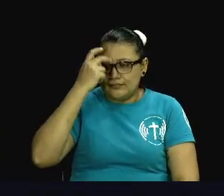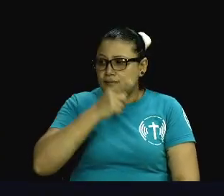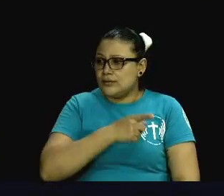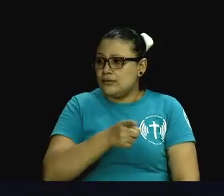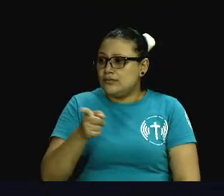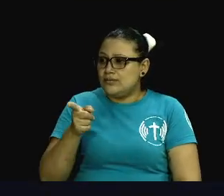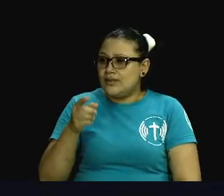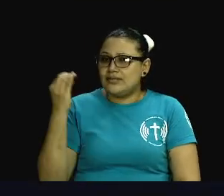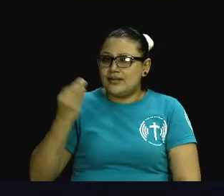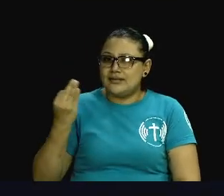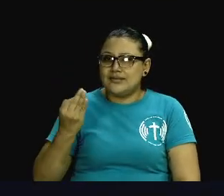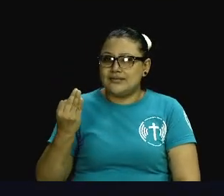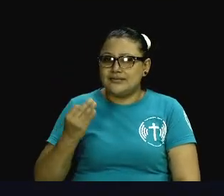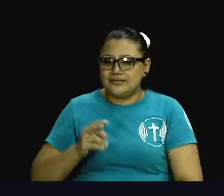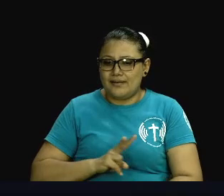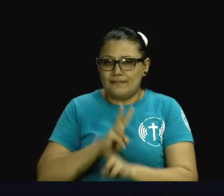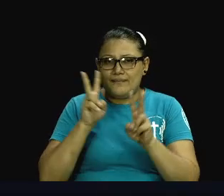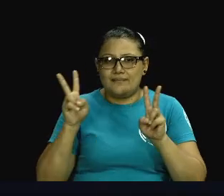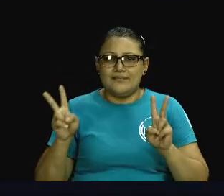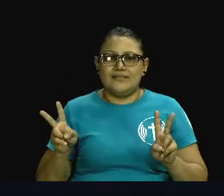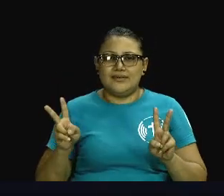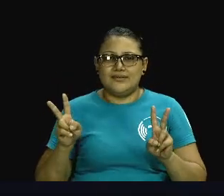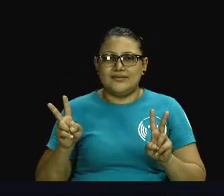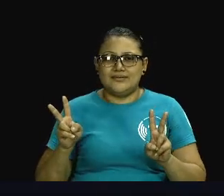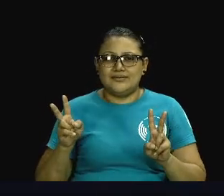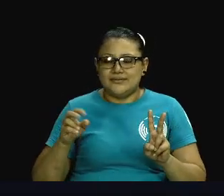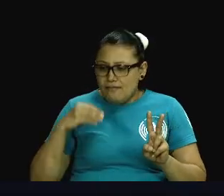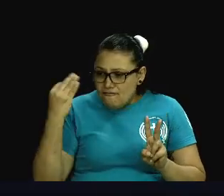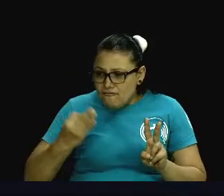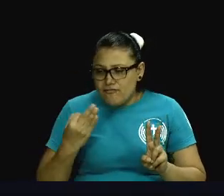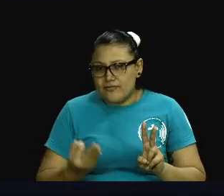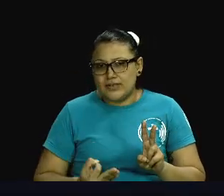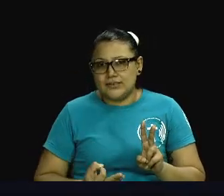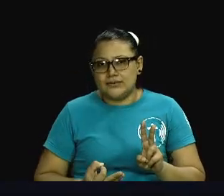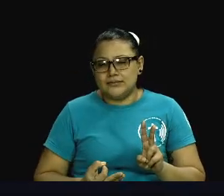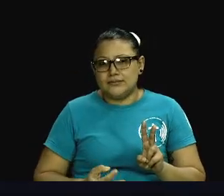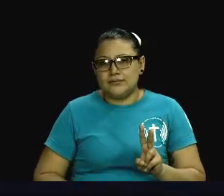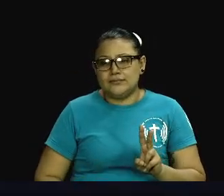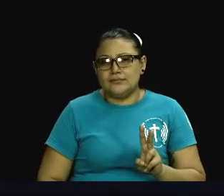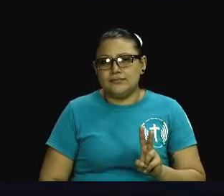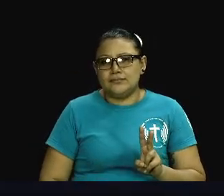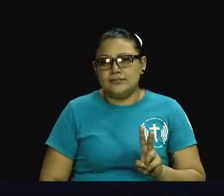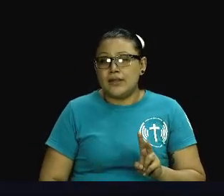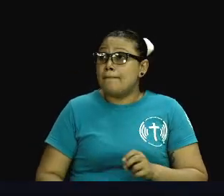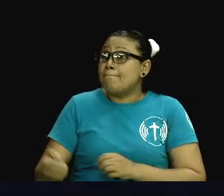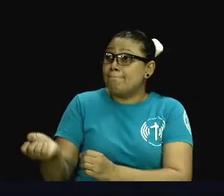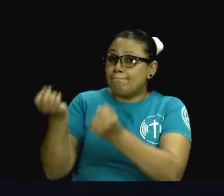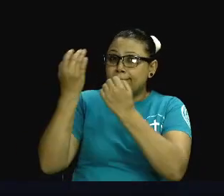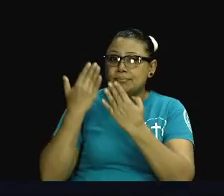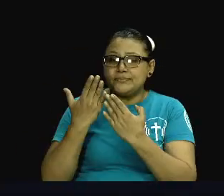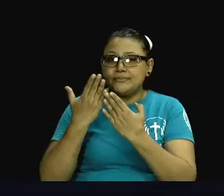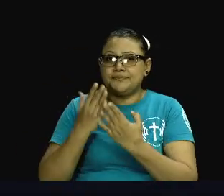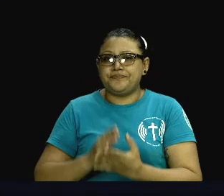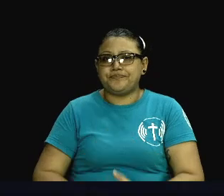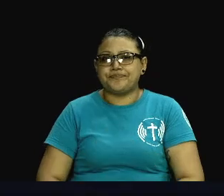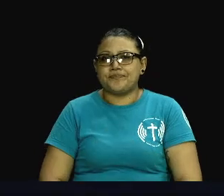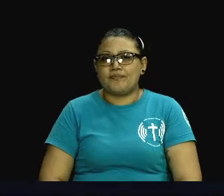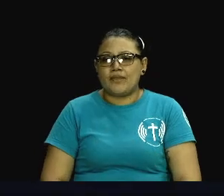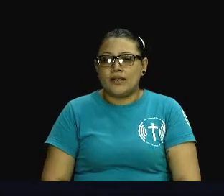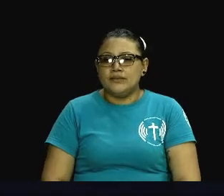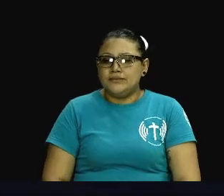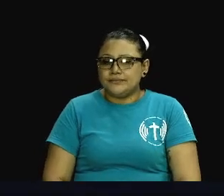tienes hambre de paz tienes hambre de fe tienes hambre de bendición de panes